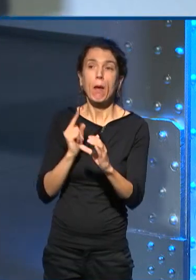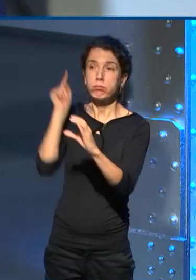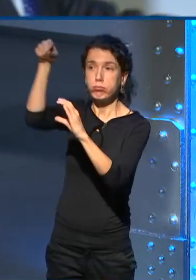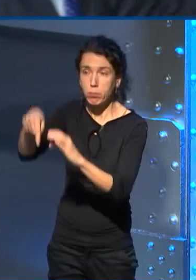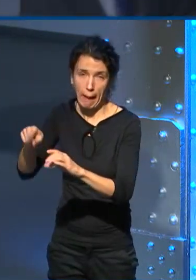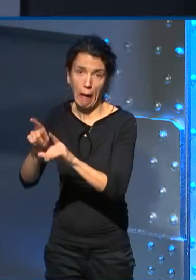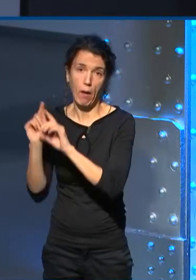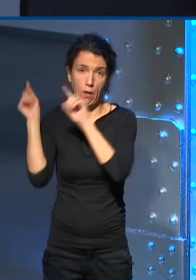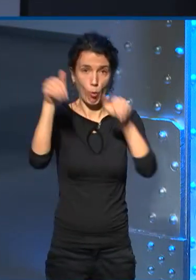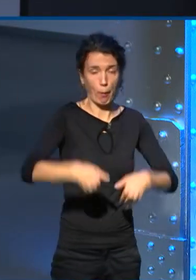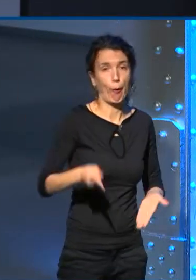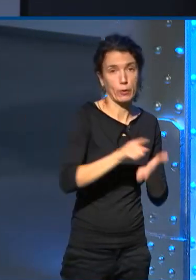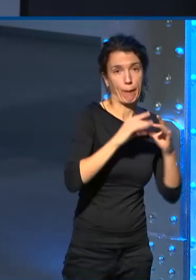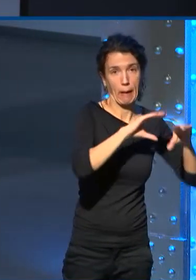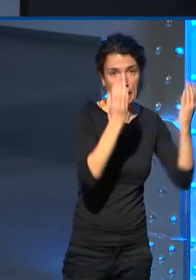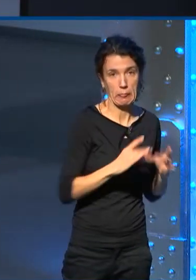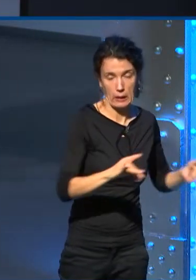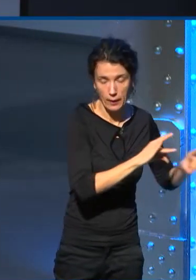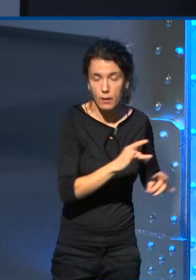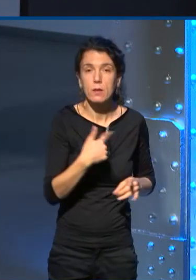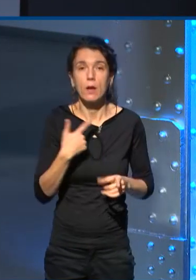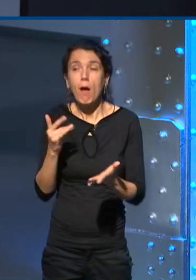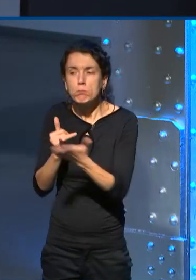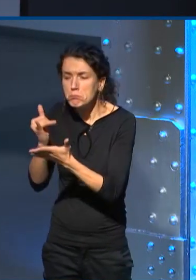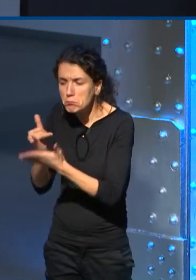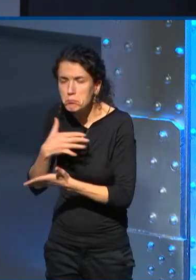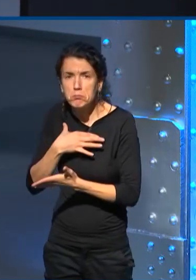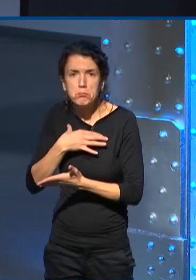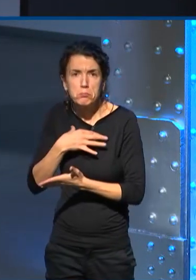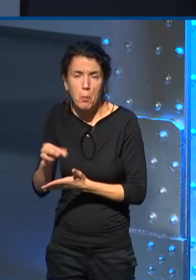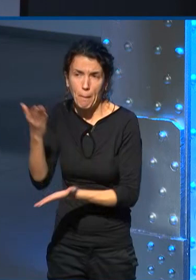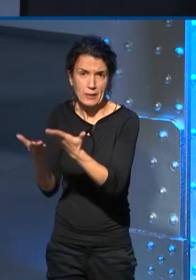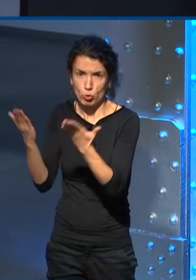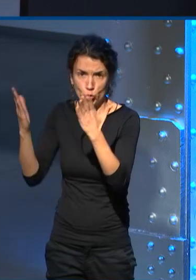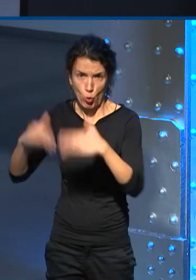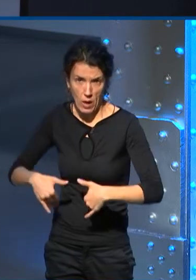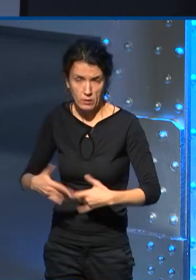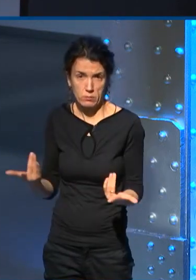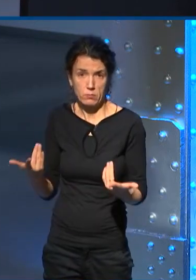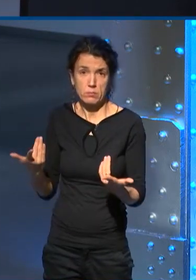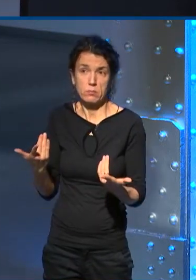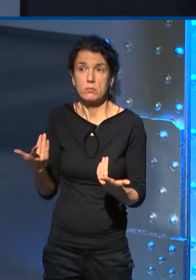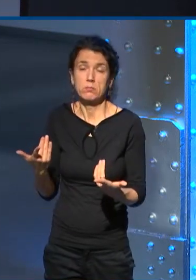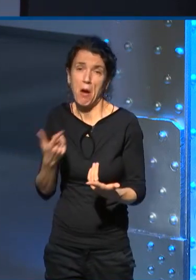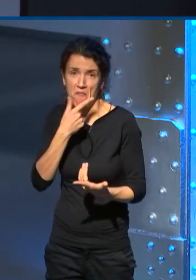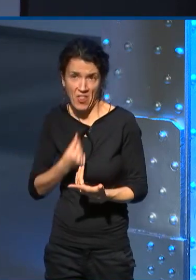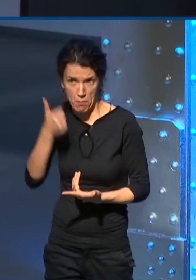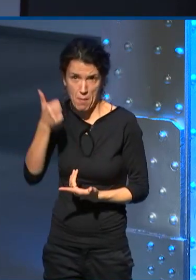ya se hacen este tipo de cultivos, etcétera, etcétera. La verdad que ahí es sin peso. En Marte sería con peso más